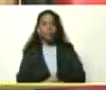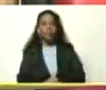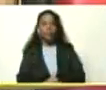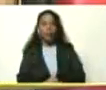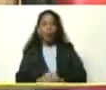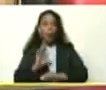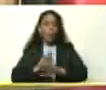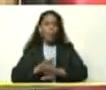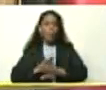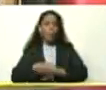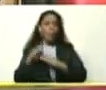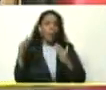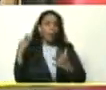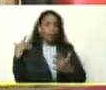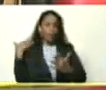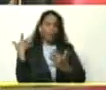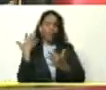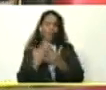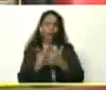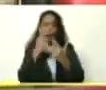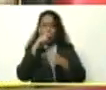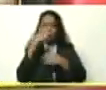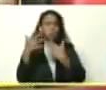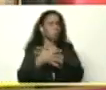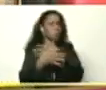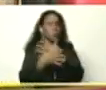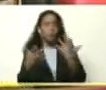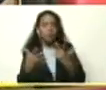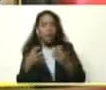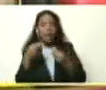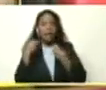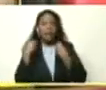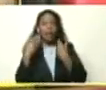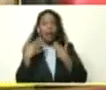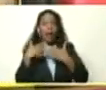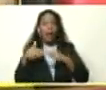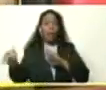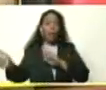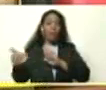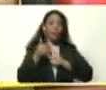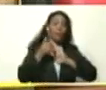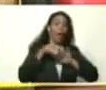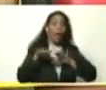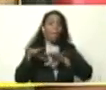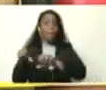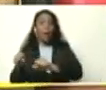Porque han sido los años de la arremetida imperial contra Venezuela.